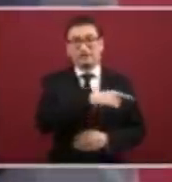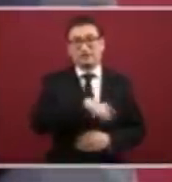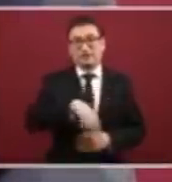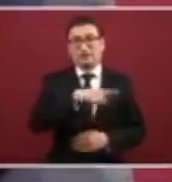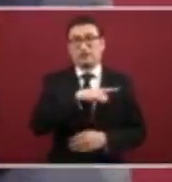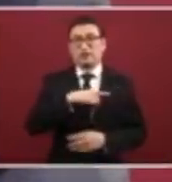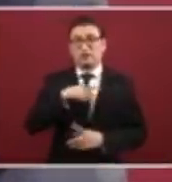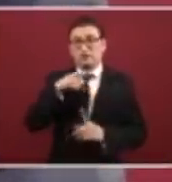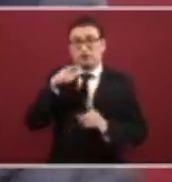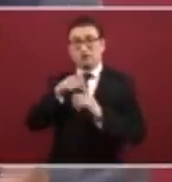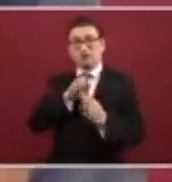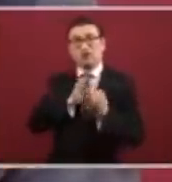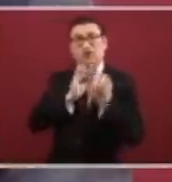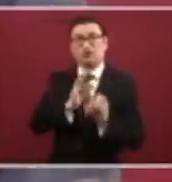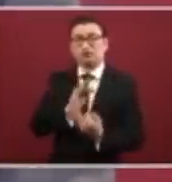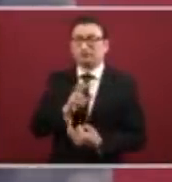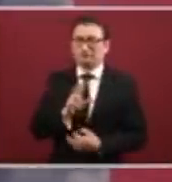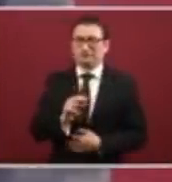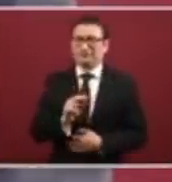¿no? Decir,